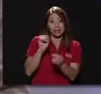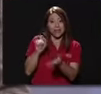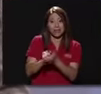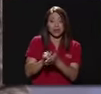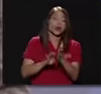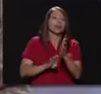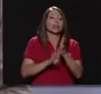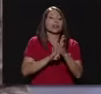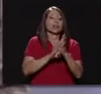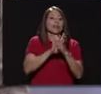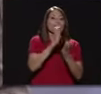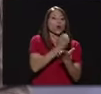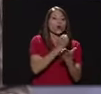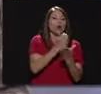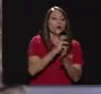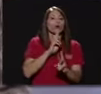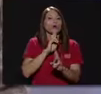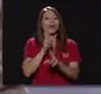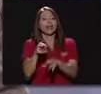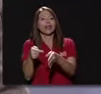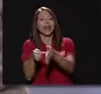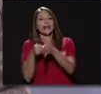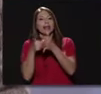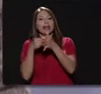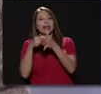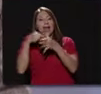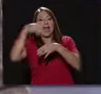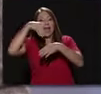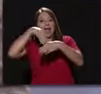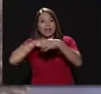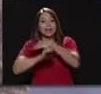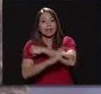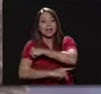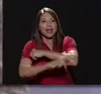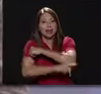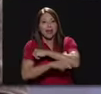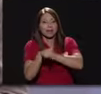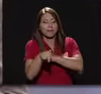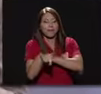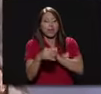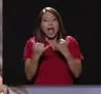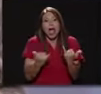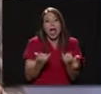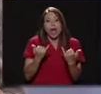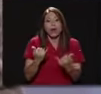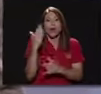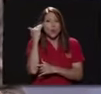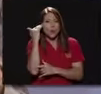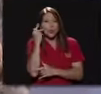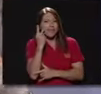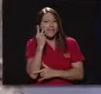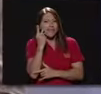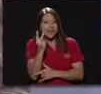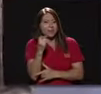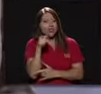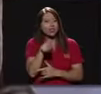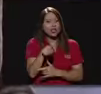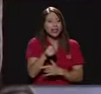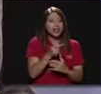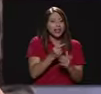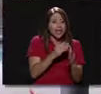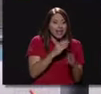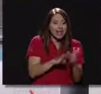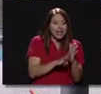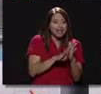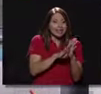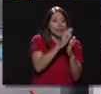El crecimiento económico es producto principalmente de la demanda interna. Ahora, ¿por qué vemos esta desconexión